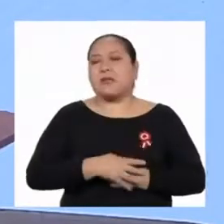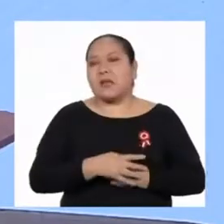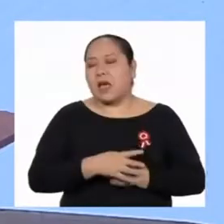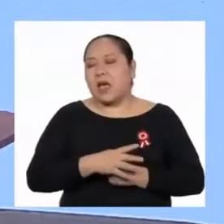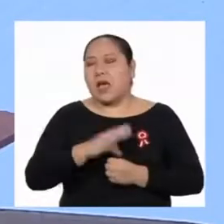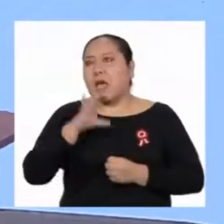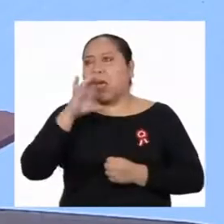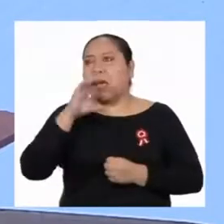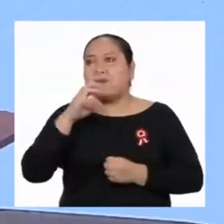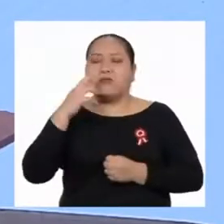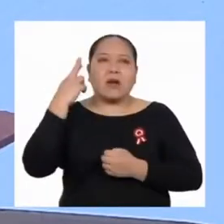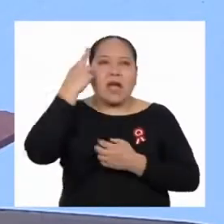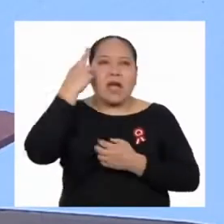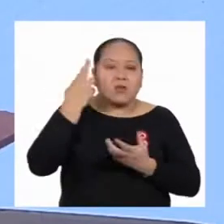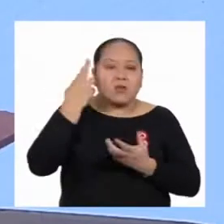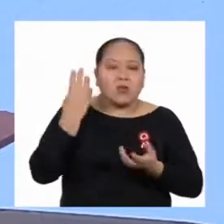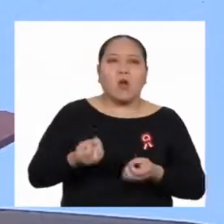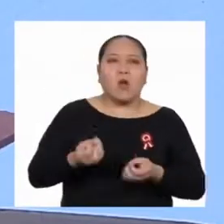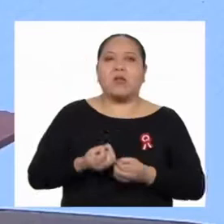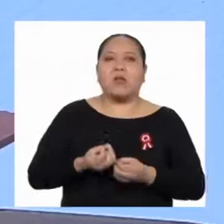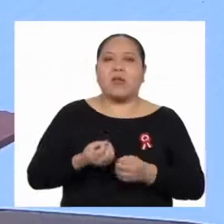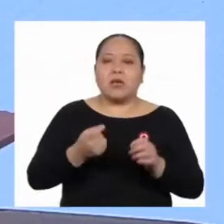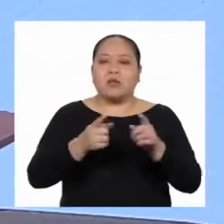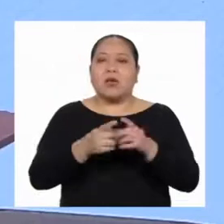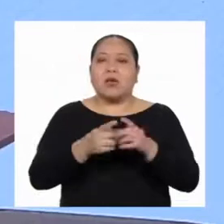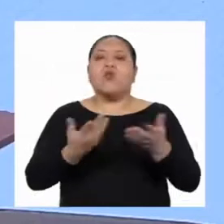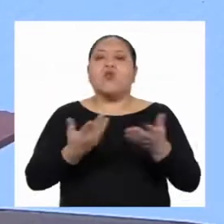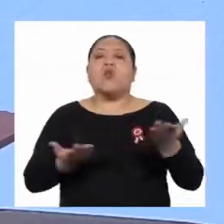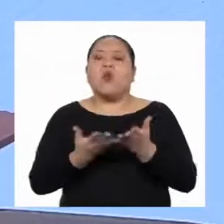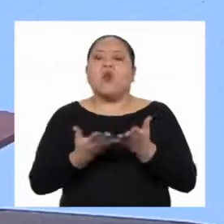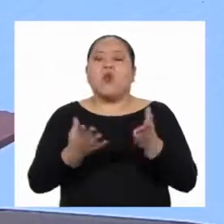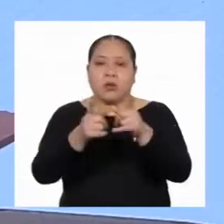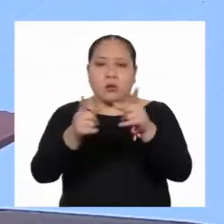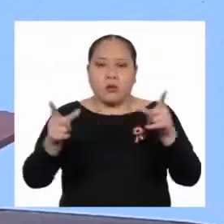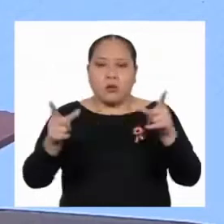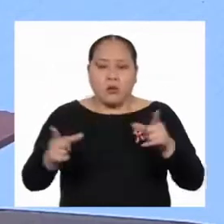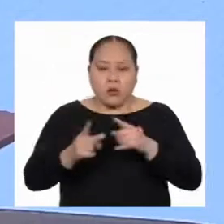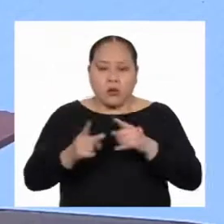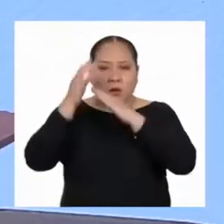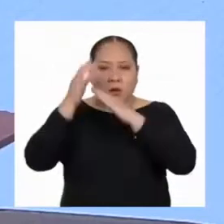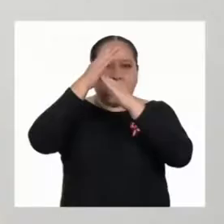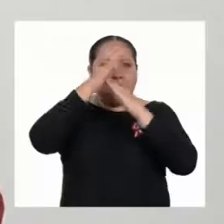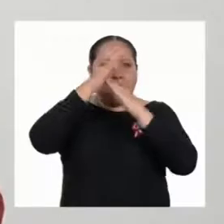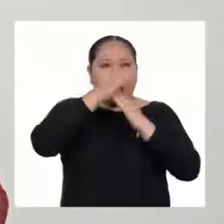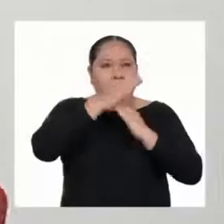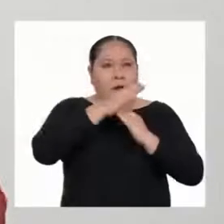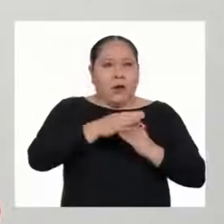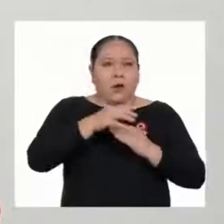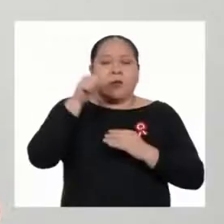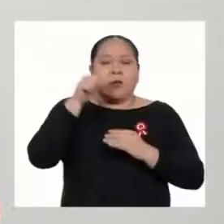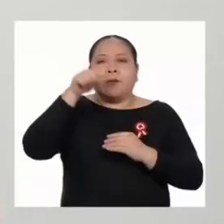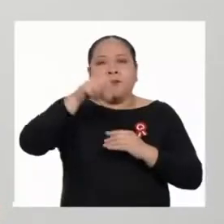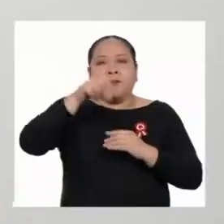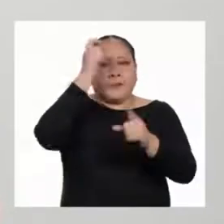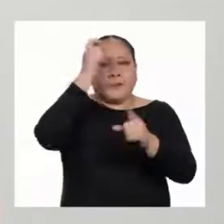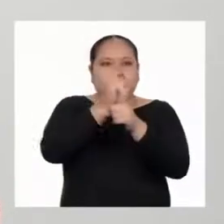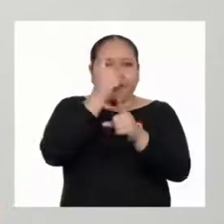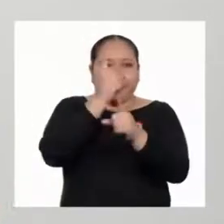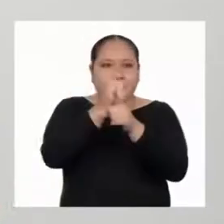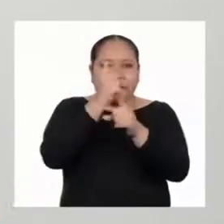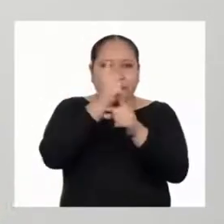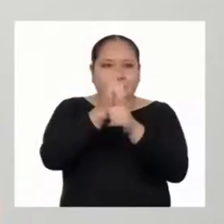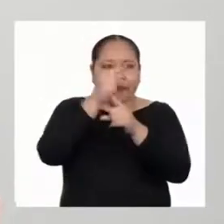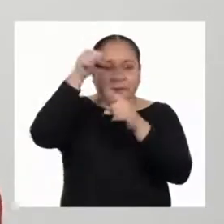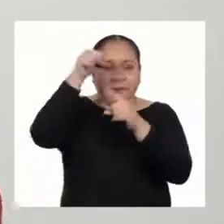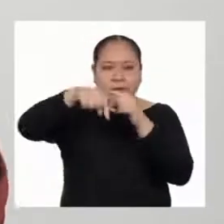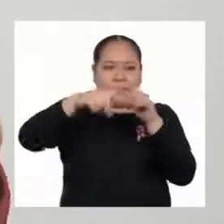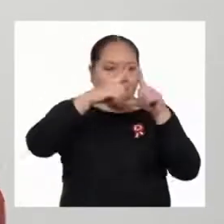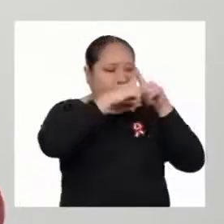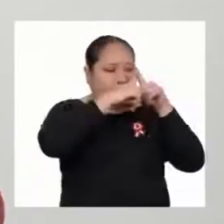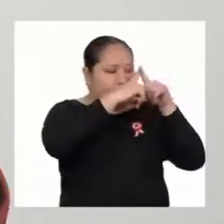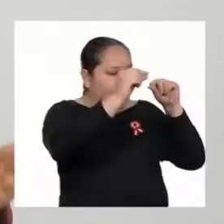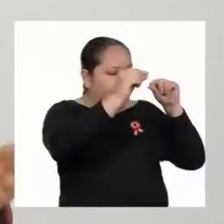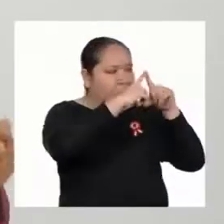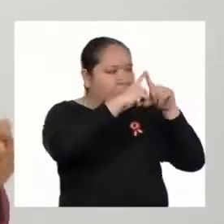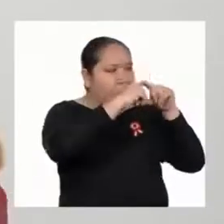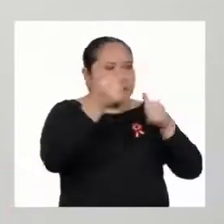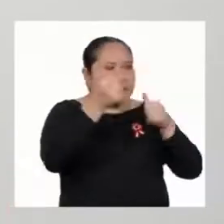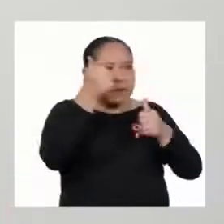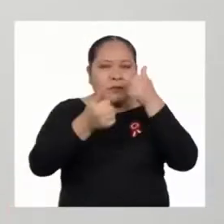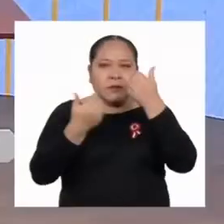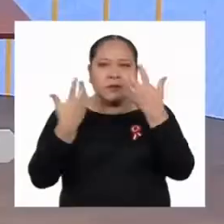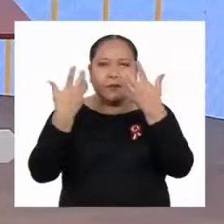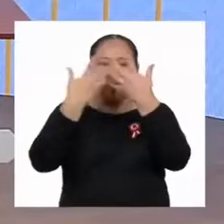registrados y los lugares donde se dan situaciones de discriminación. Así es. Y en este párrafo, ¿qué relación